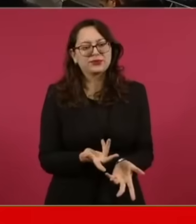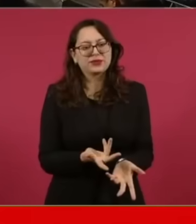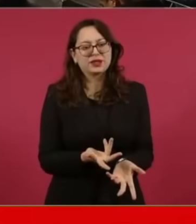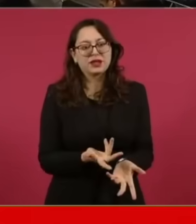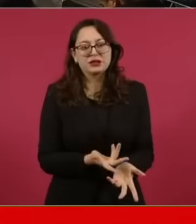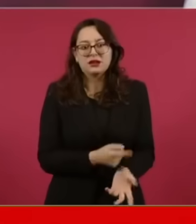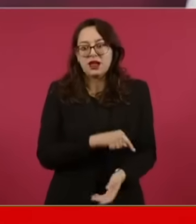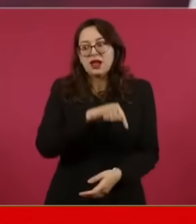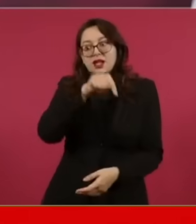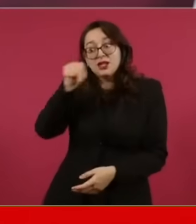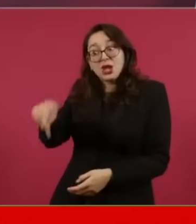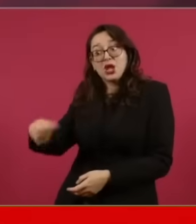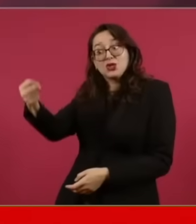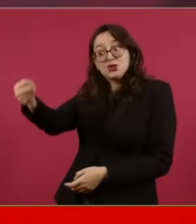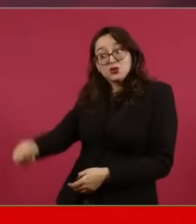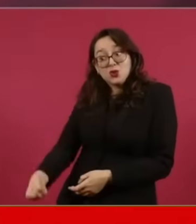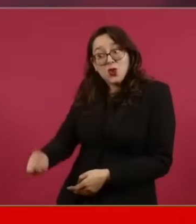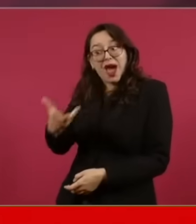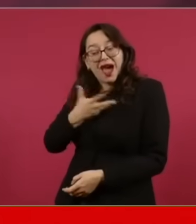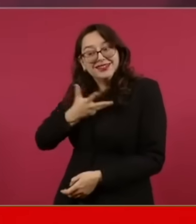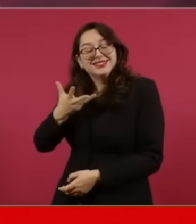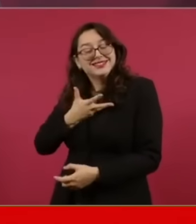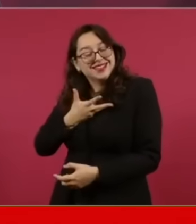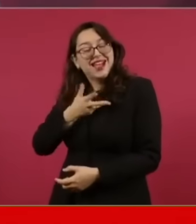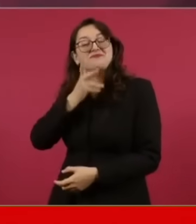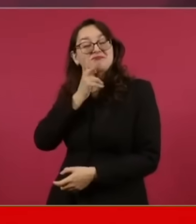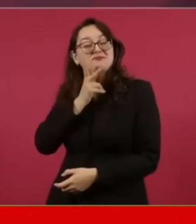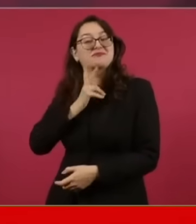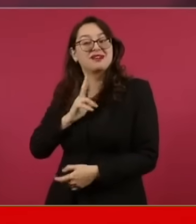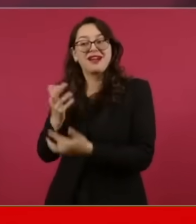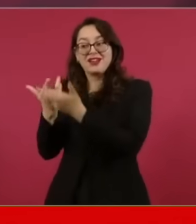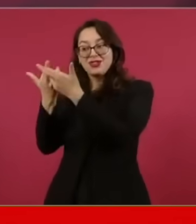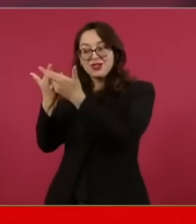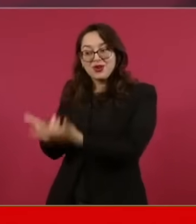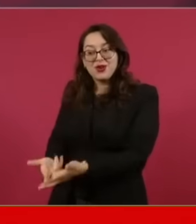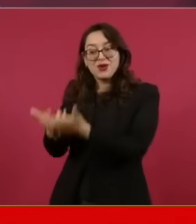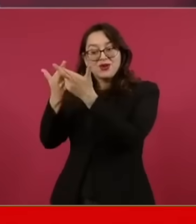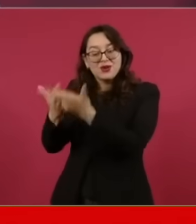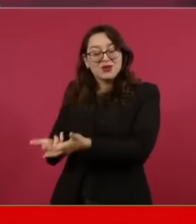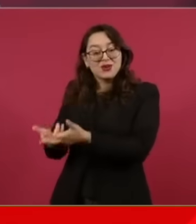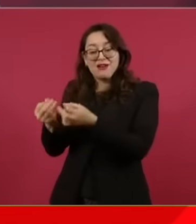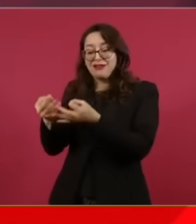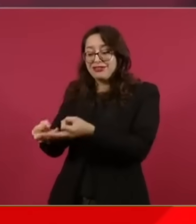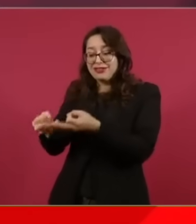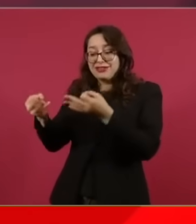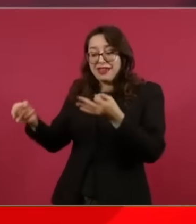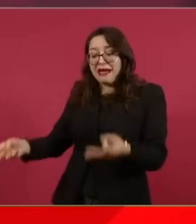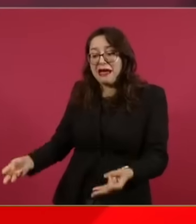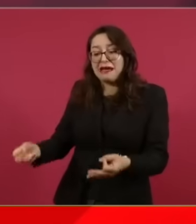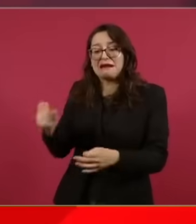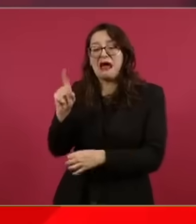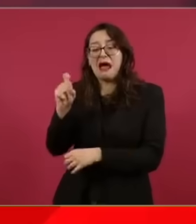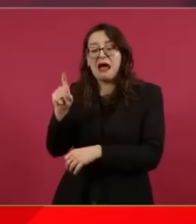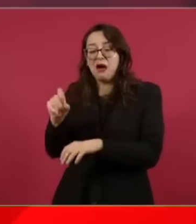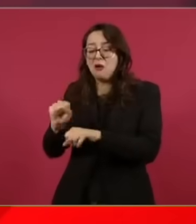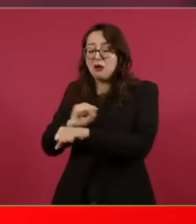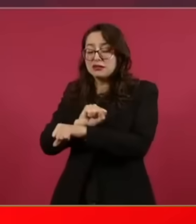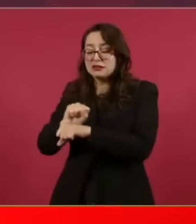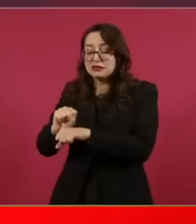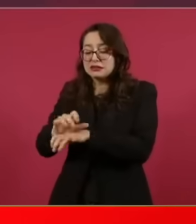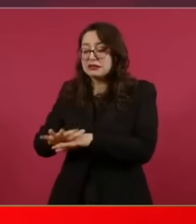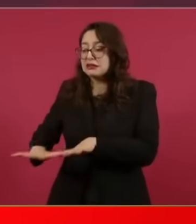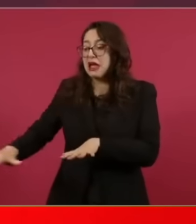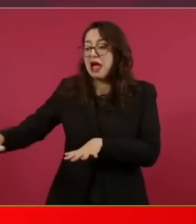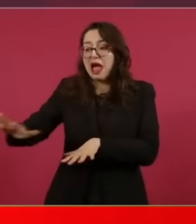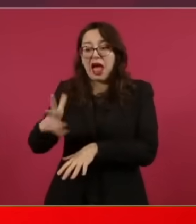como todos sabemos, pues está en el sur, sureste, en tierra y en aguas